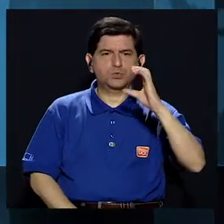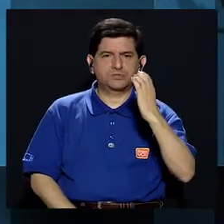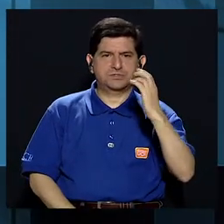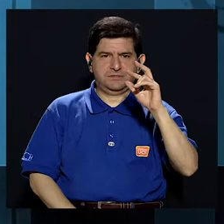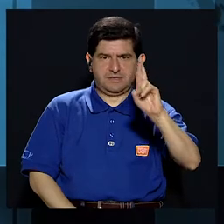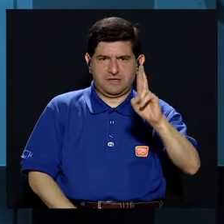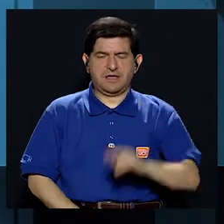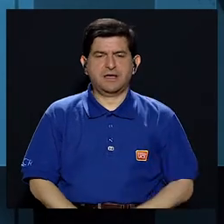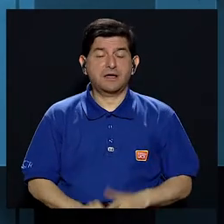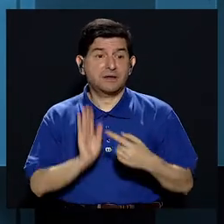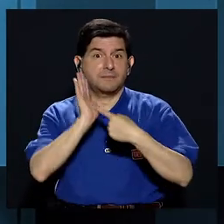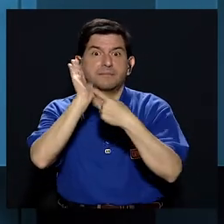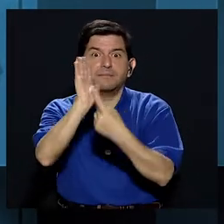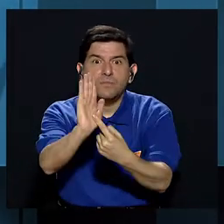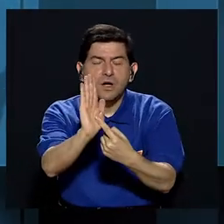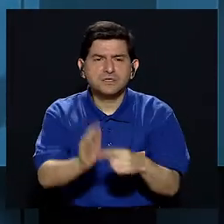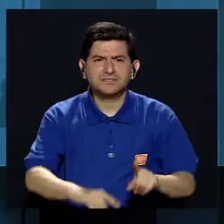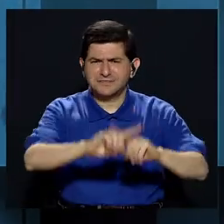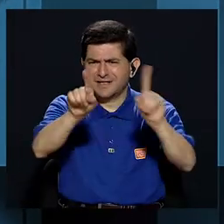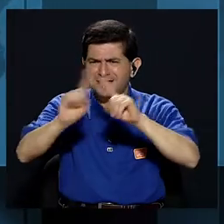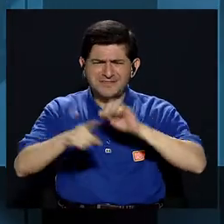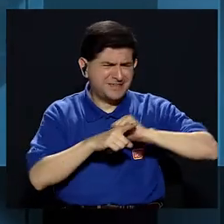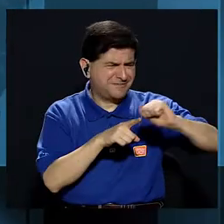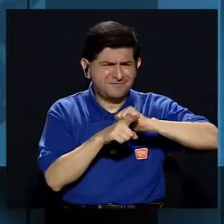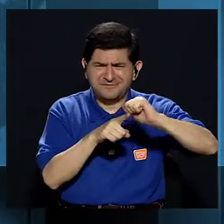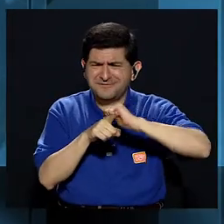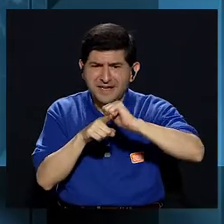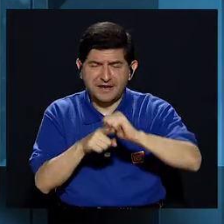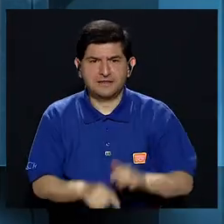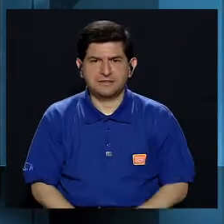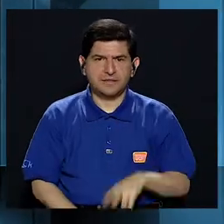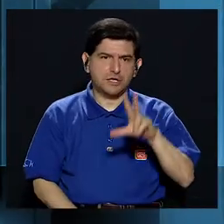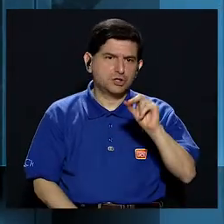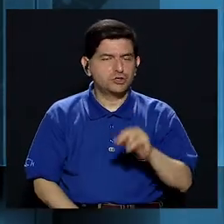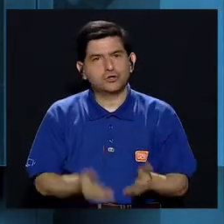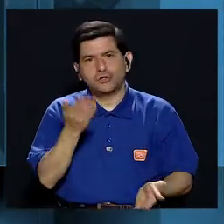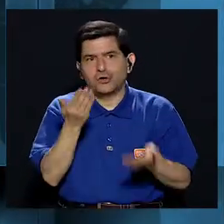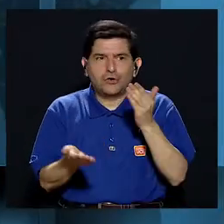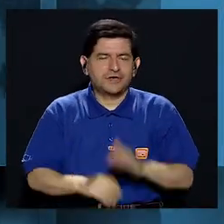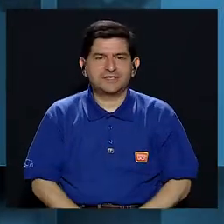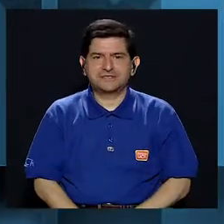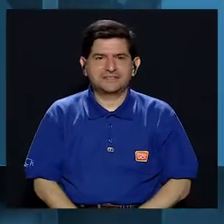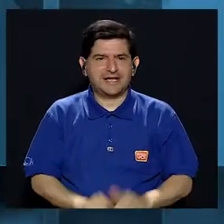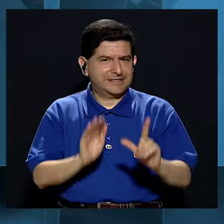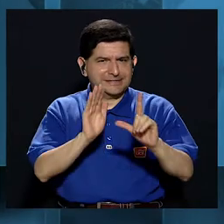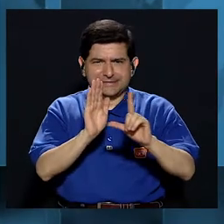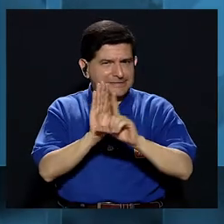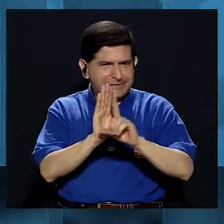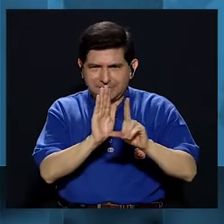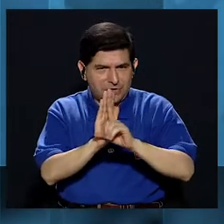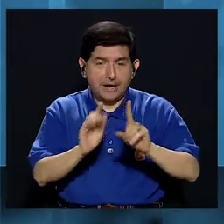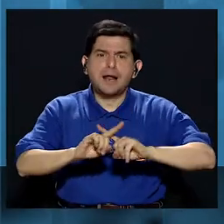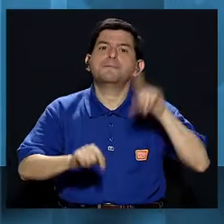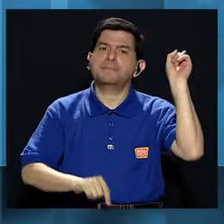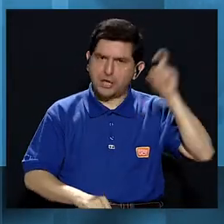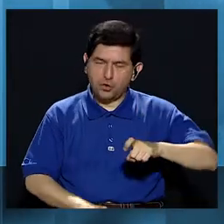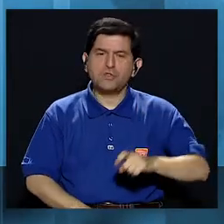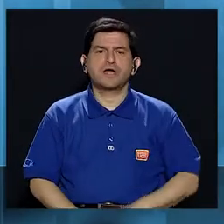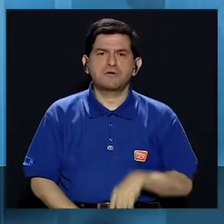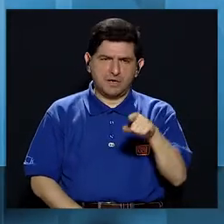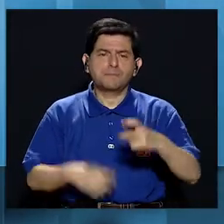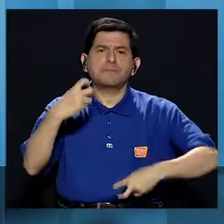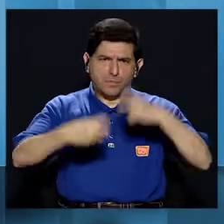de Costa Rica nos revela una serie de prácticas que, si no son consideradas como delictivas, deberían